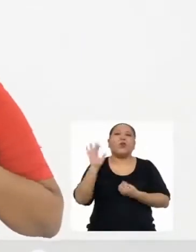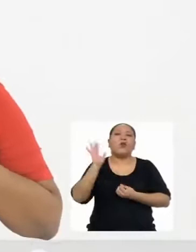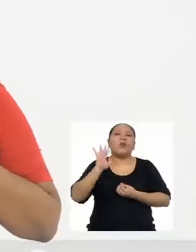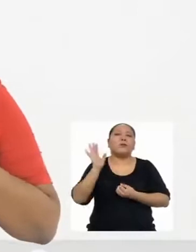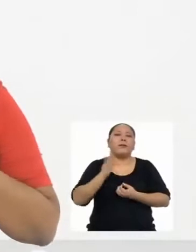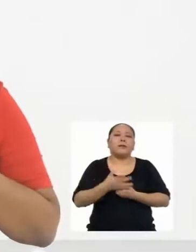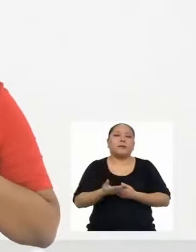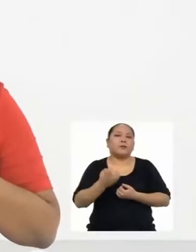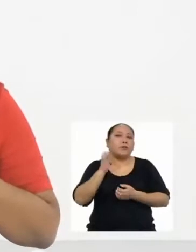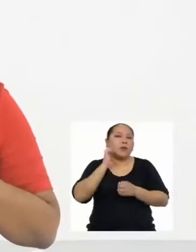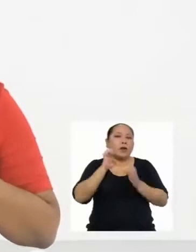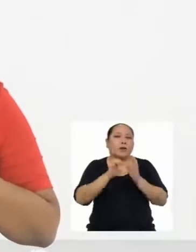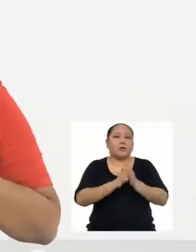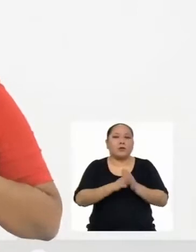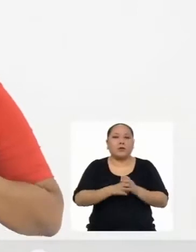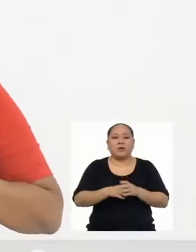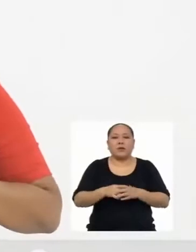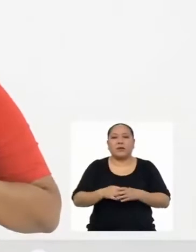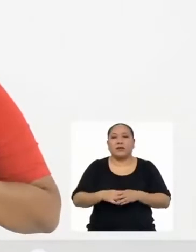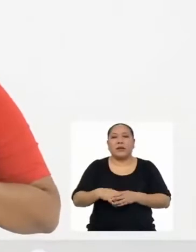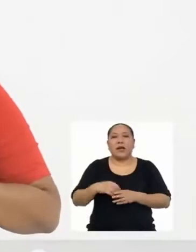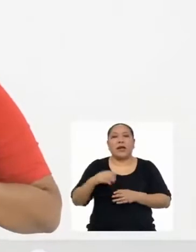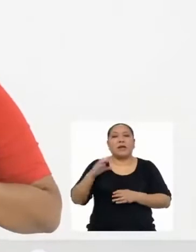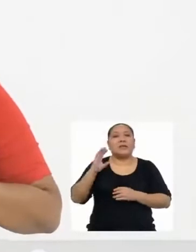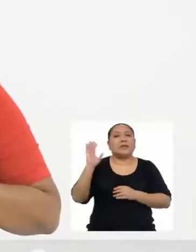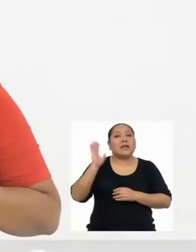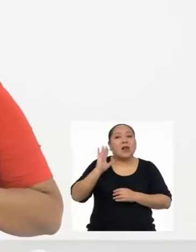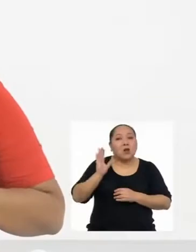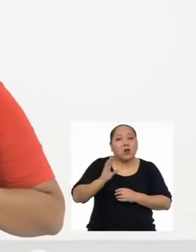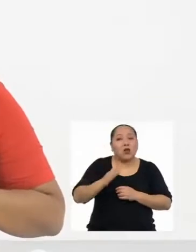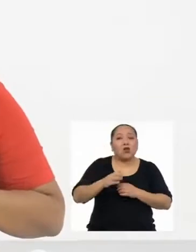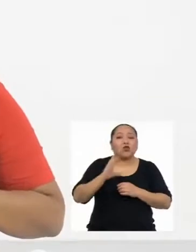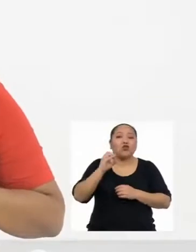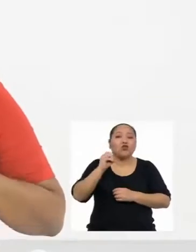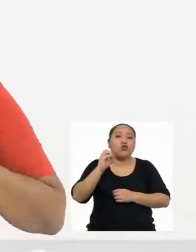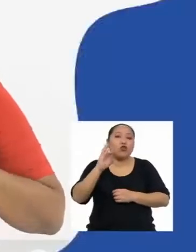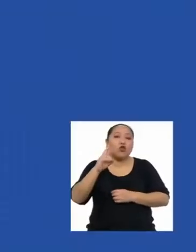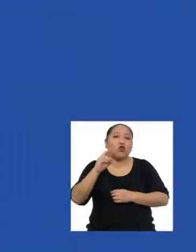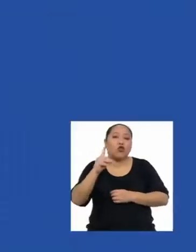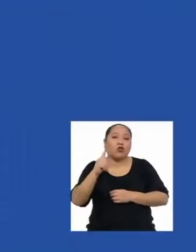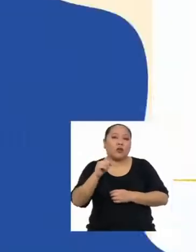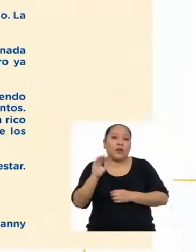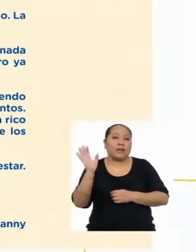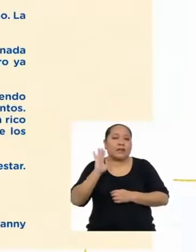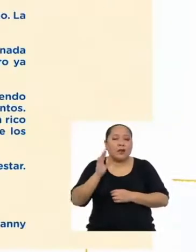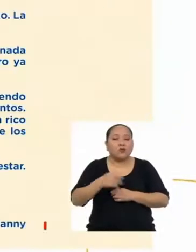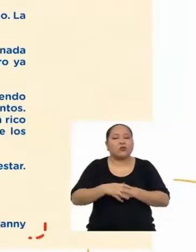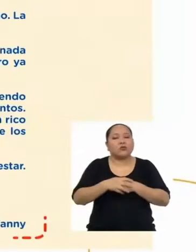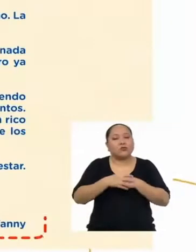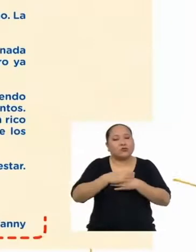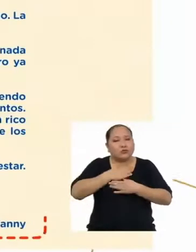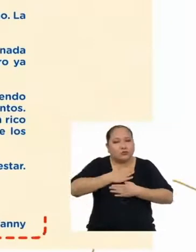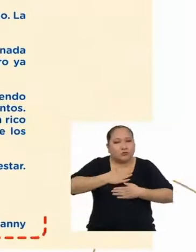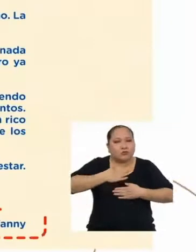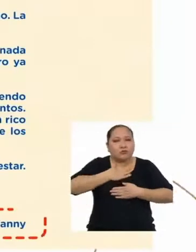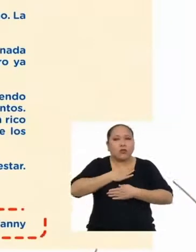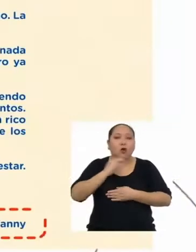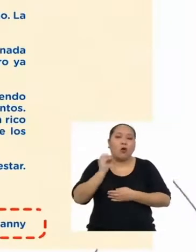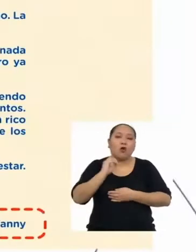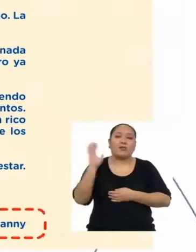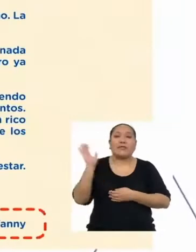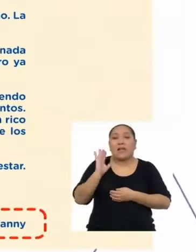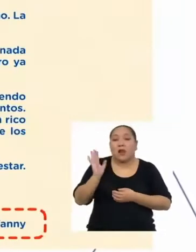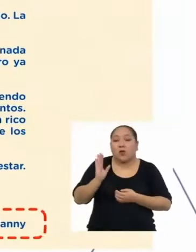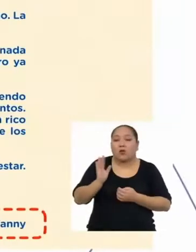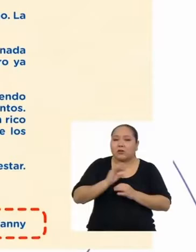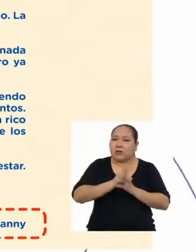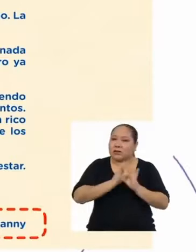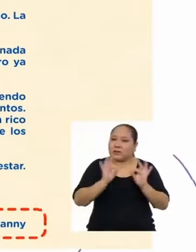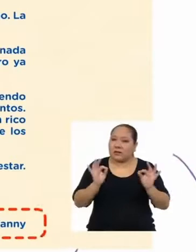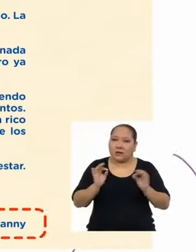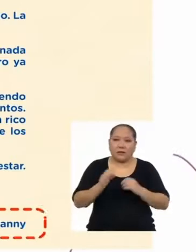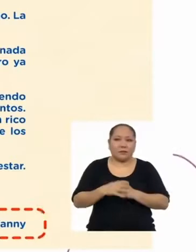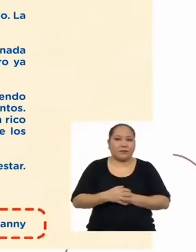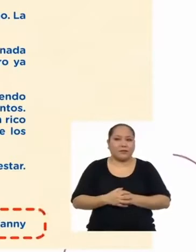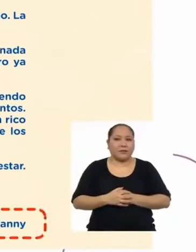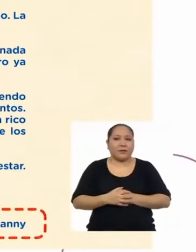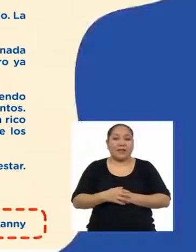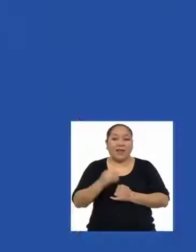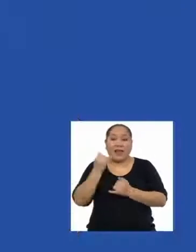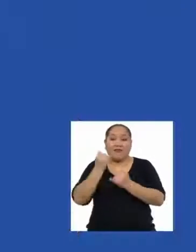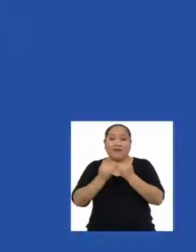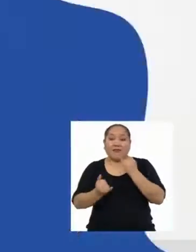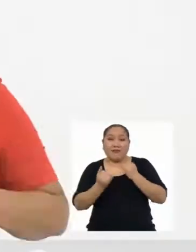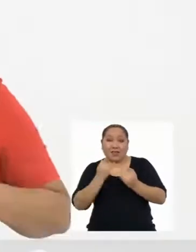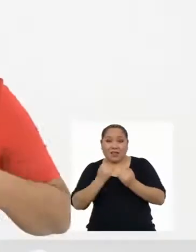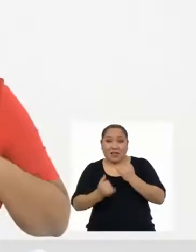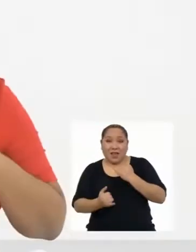como saludos cordiales o solo saludos. Finalmente está el nombre de la persona que escribió la